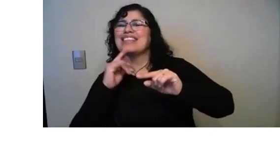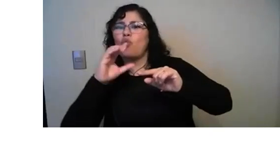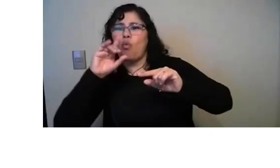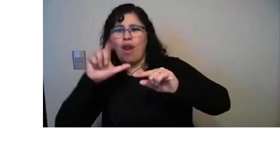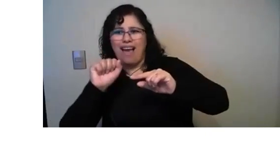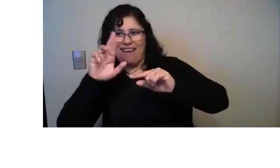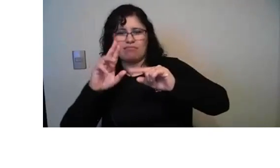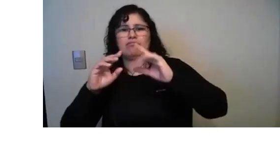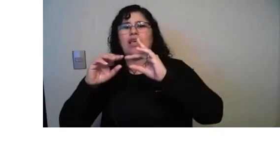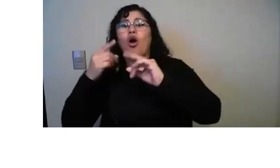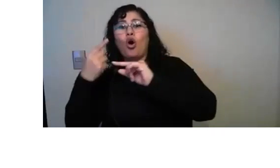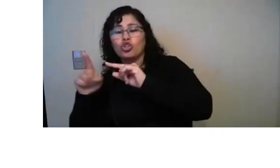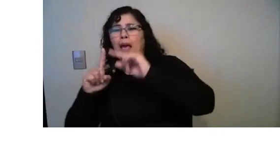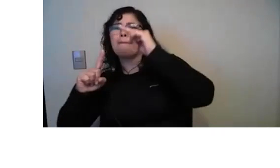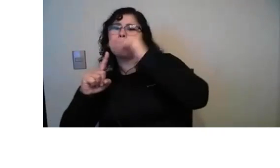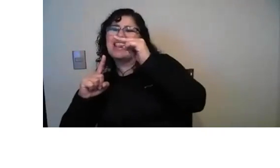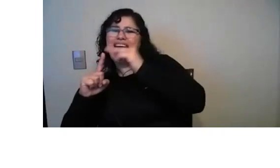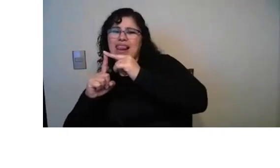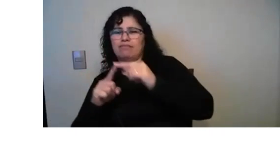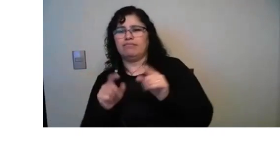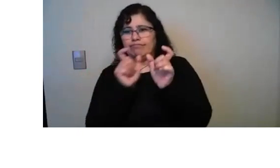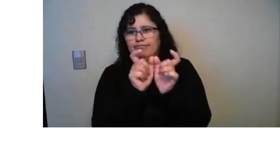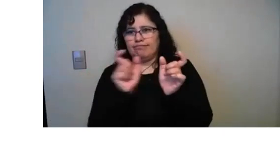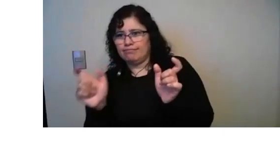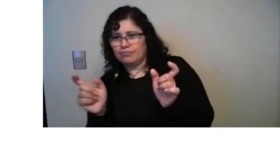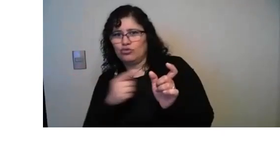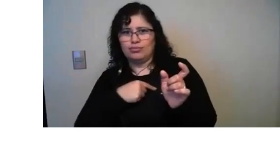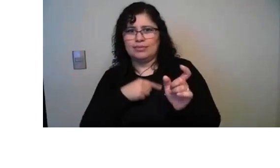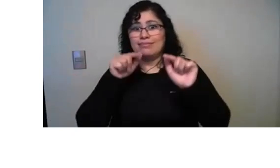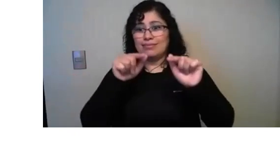espinal. ¿Ya? Tiene su origen en el tronco encefálico.